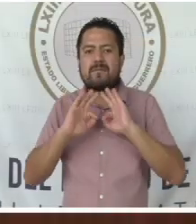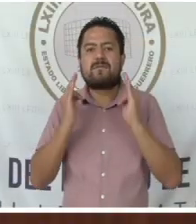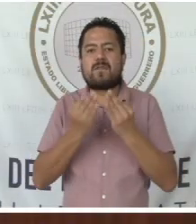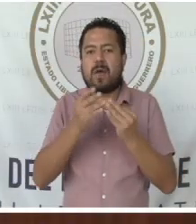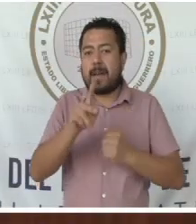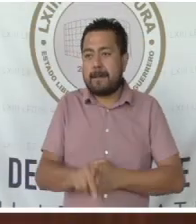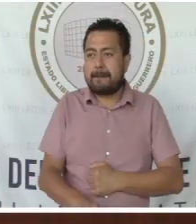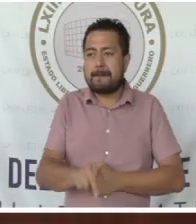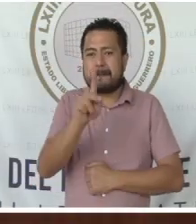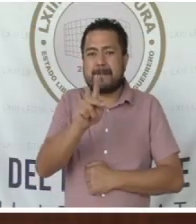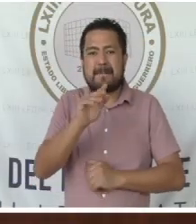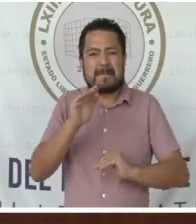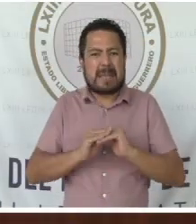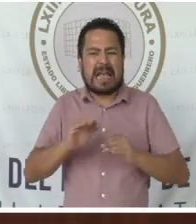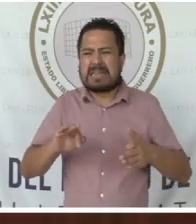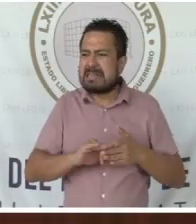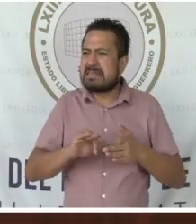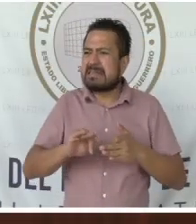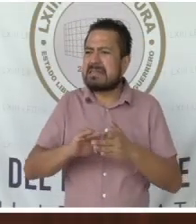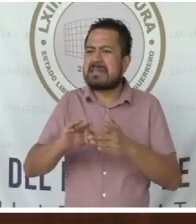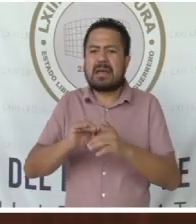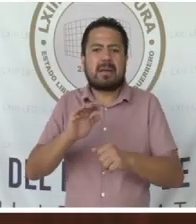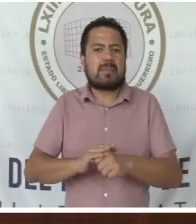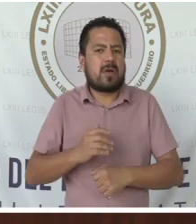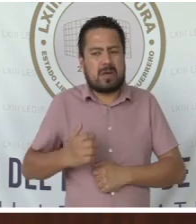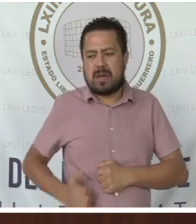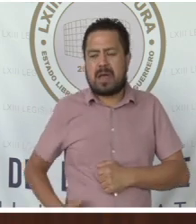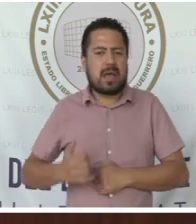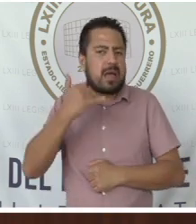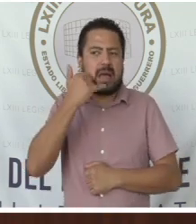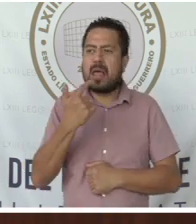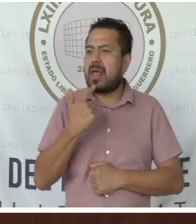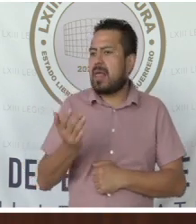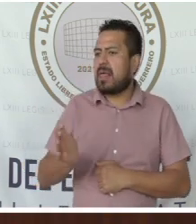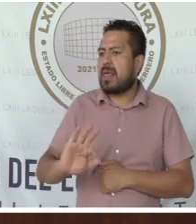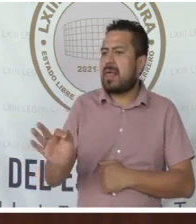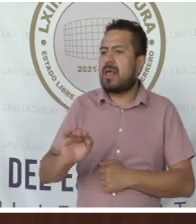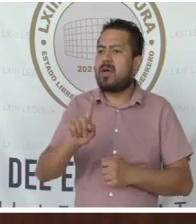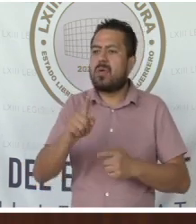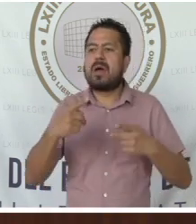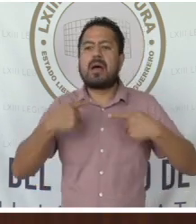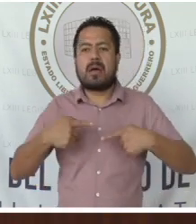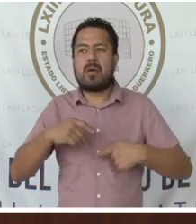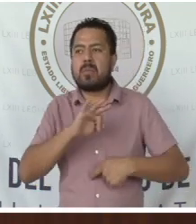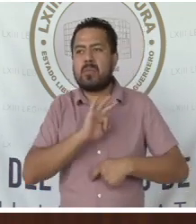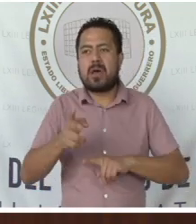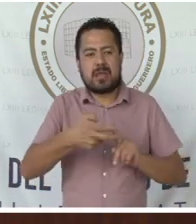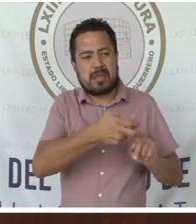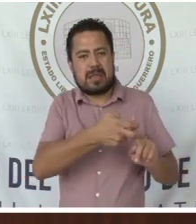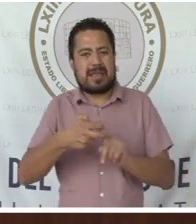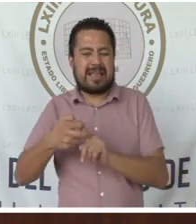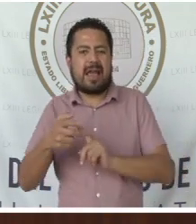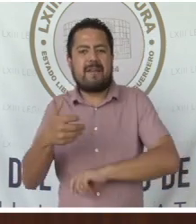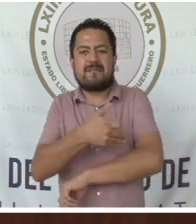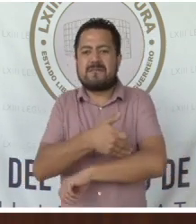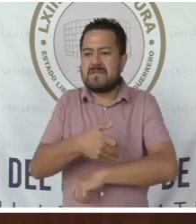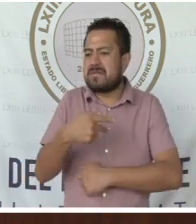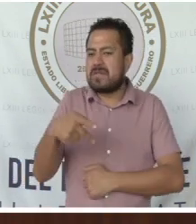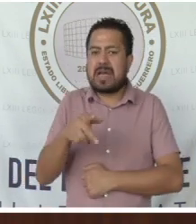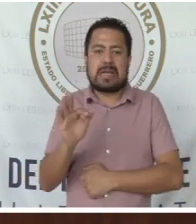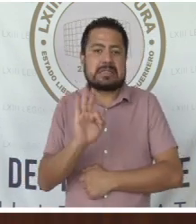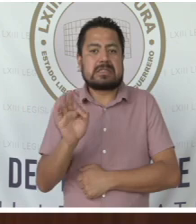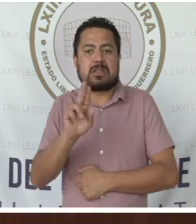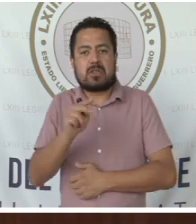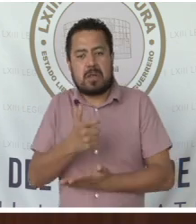embargo, las más recurrentes son por la vía telefónica, donde se amenaza a una persona con secuestrar a un ser querido si no se